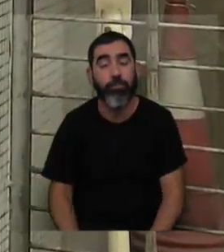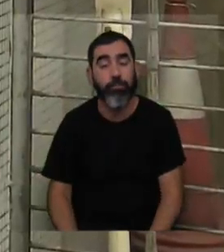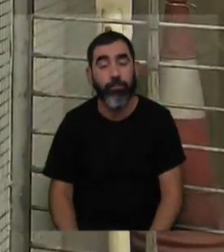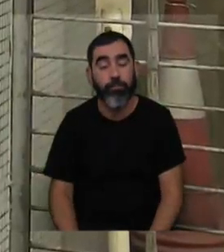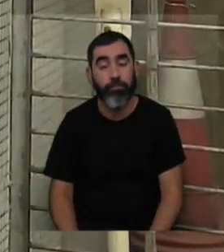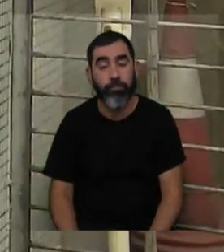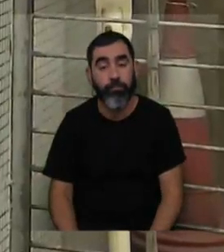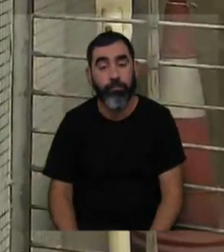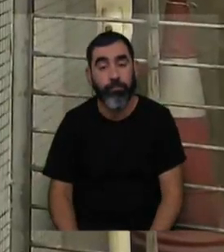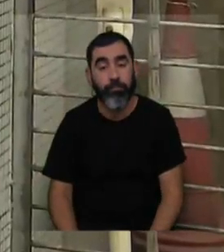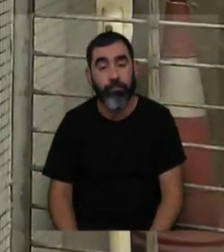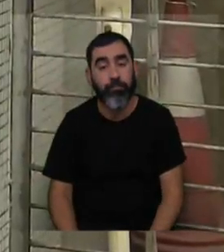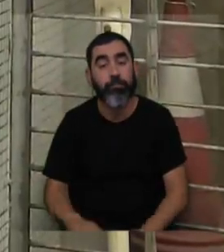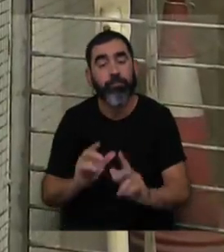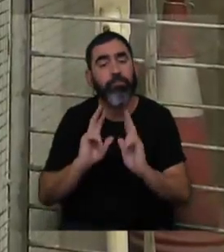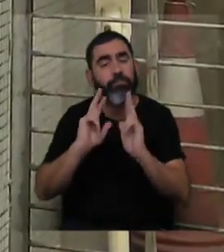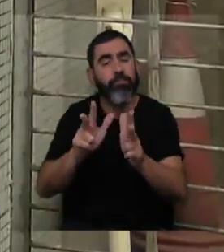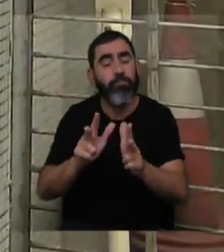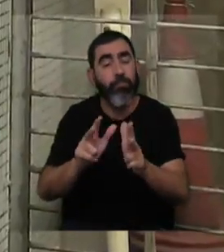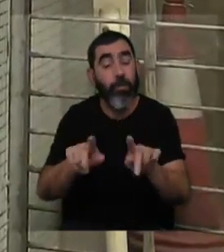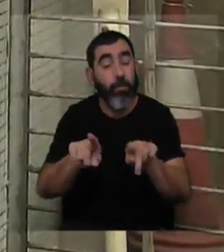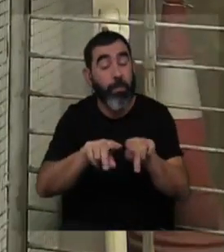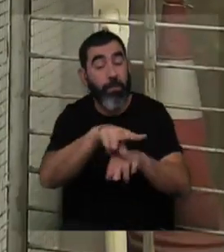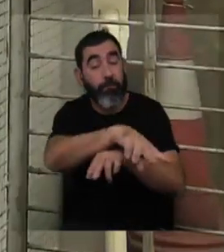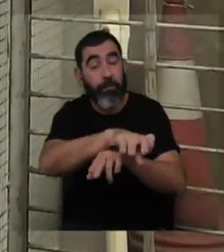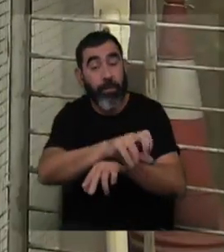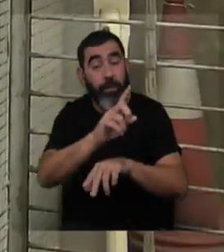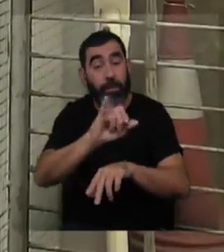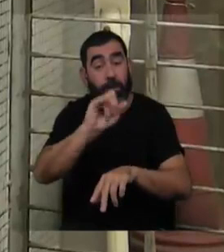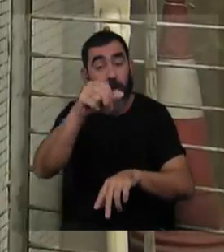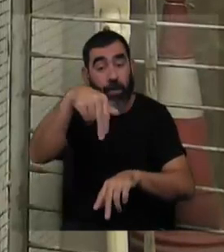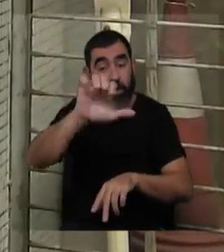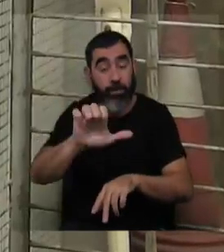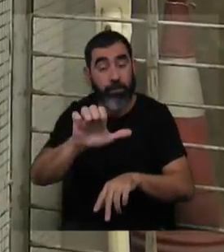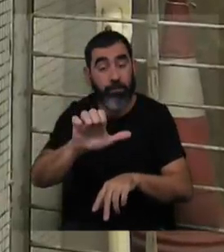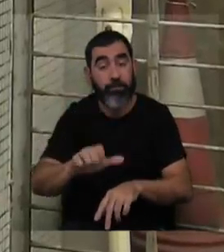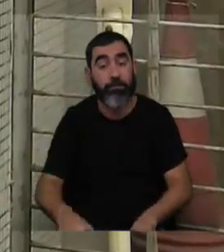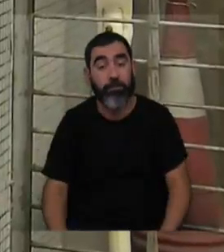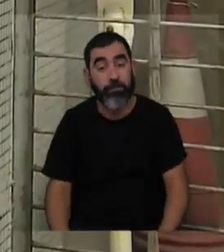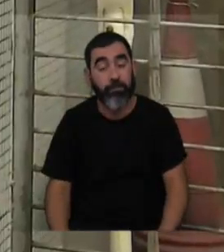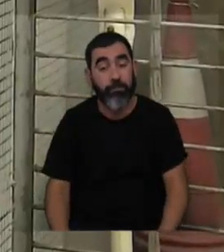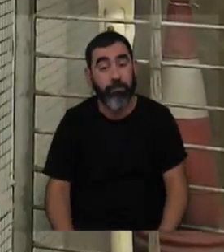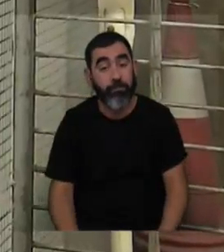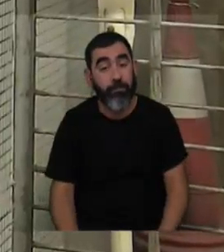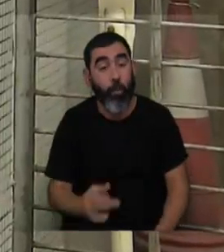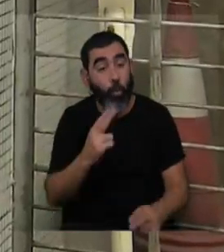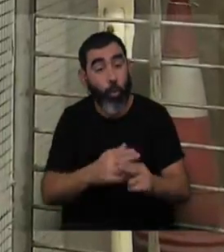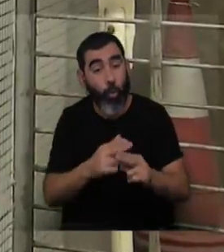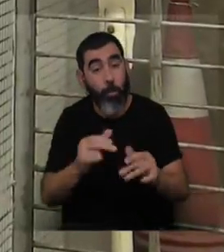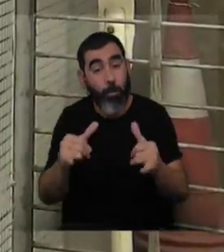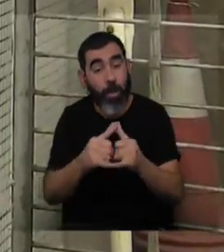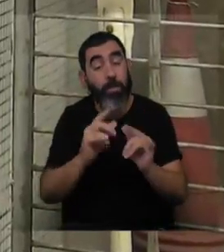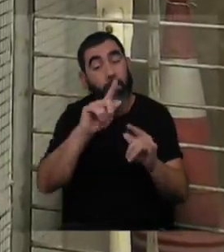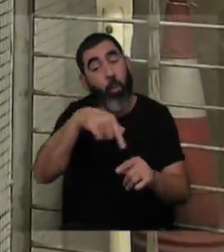irregularidad. También escuchamos los comentarios de la propia fiscal Guione, que además de haber sido nombrada por Iturralde, también lo